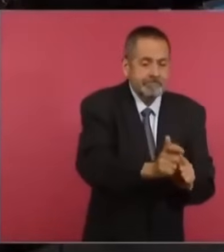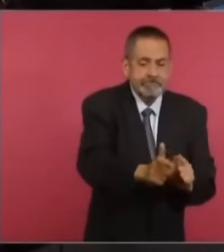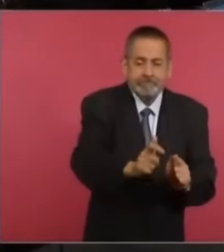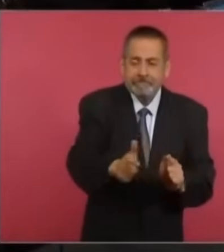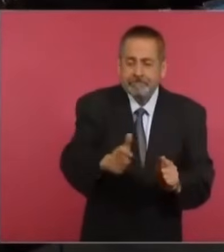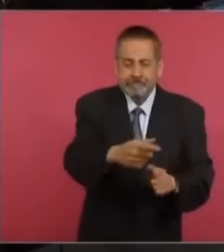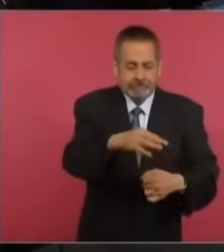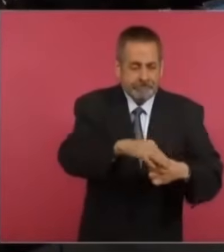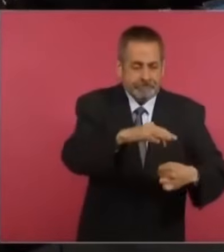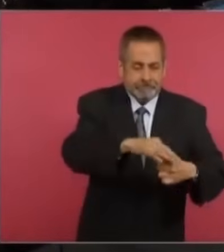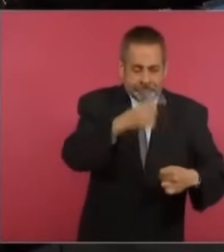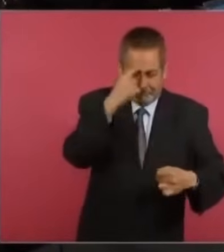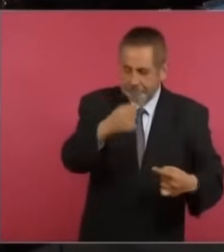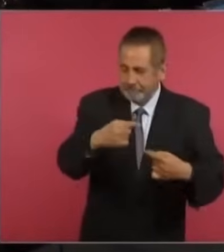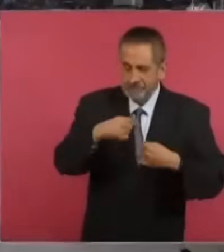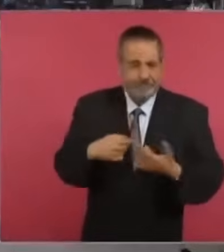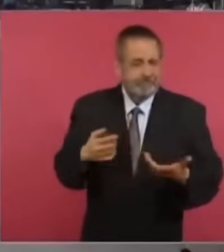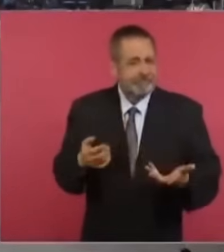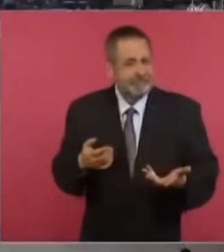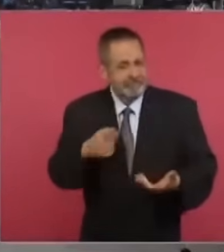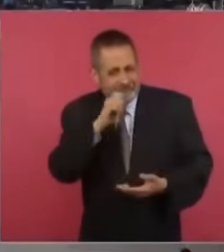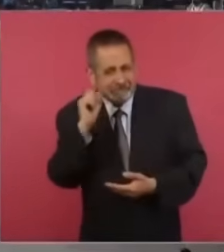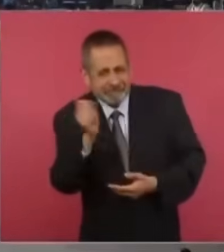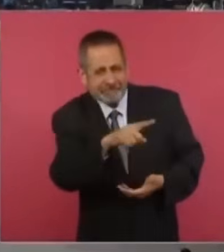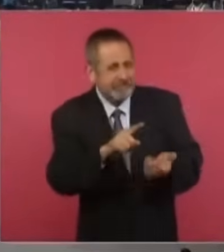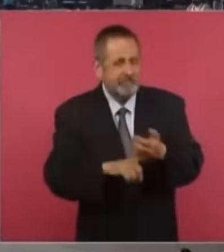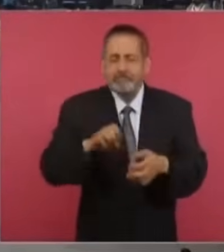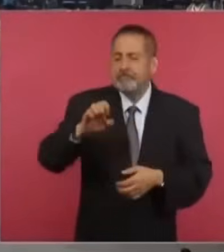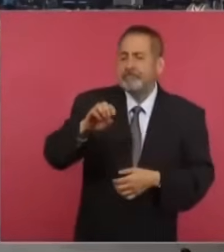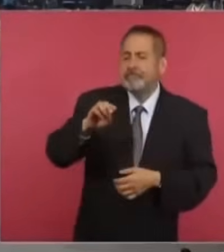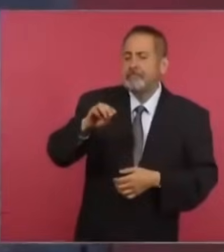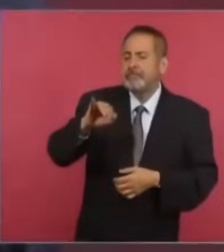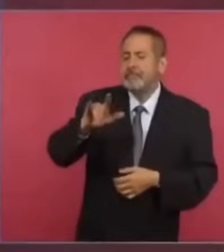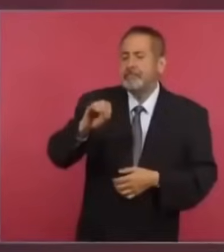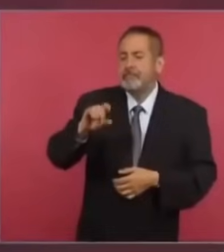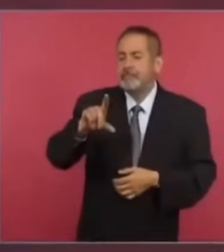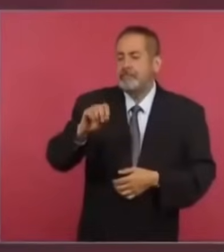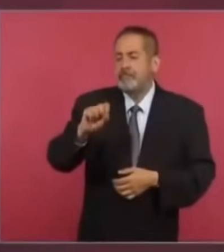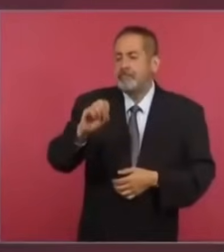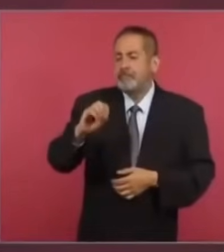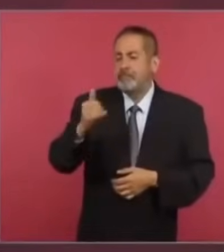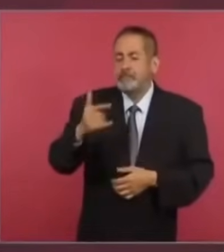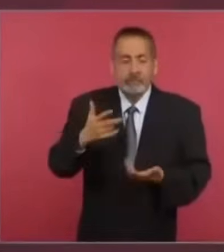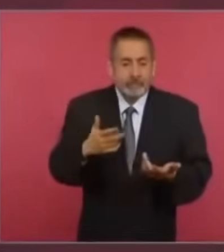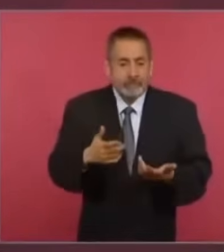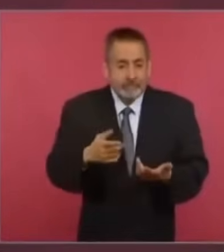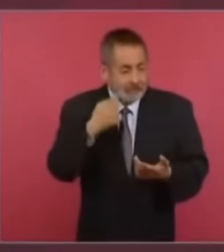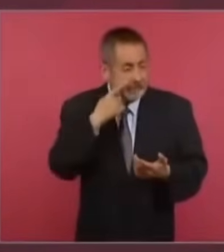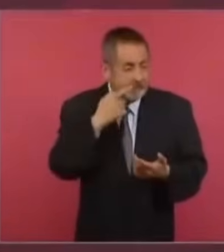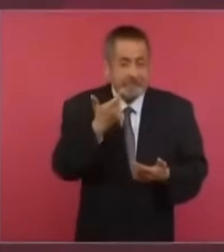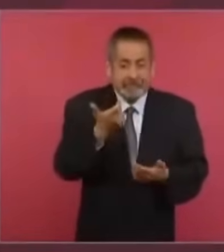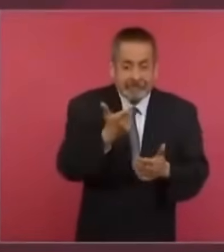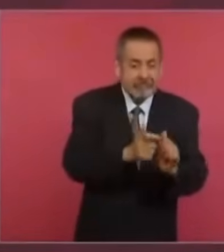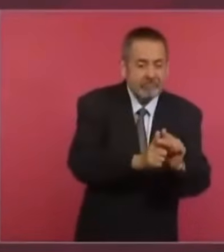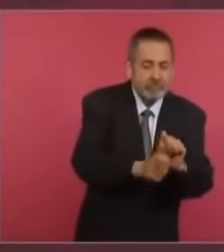¿Cómo se llama? Emilio Lozoya, que les dio dinero a los